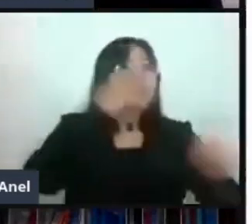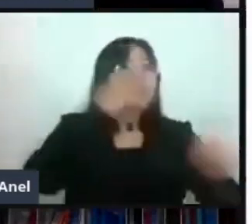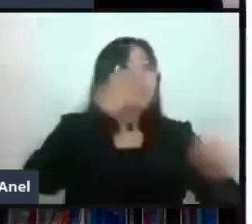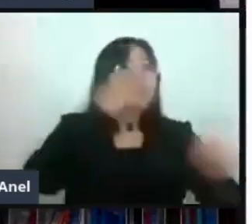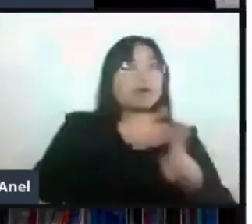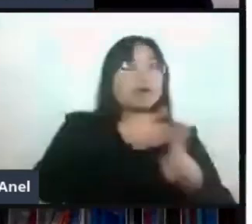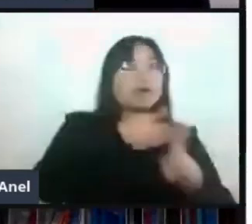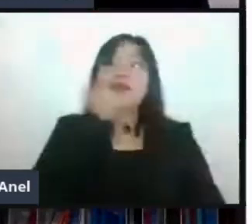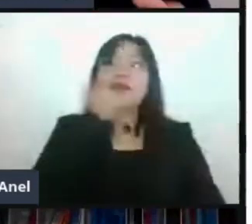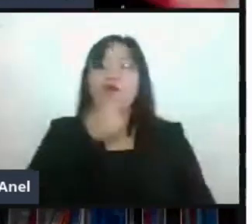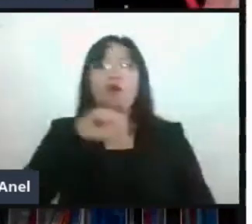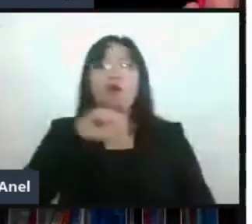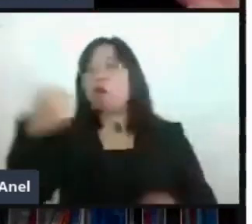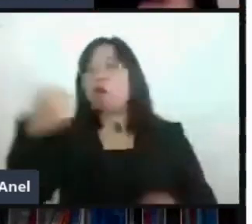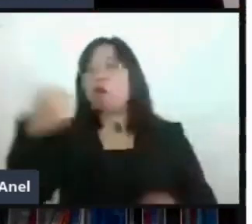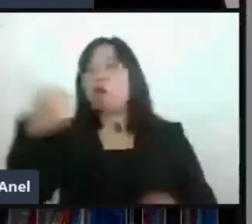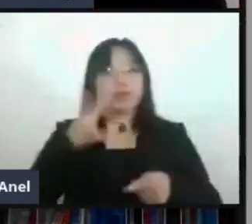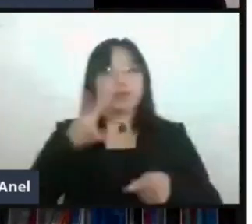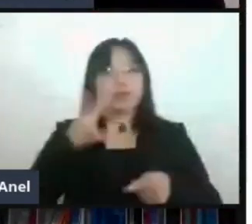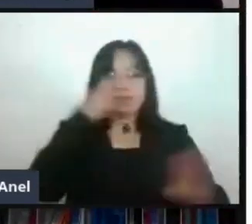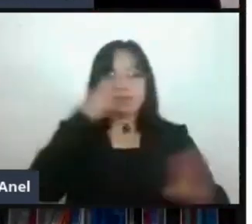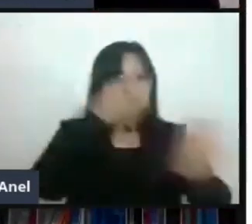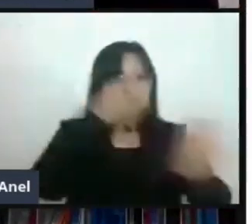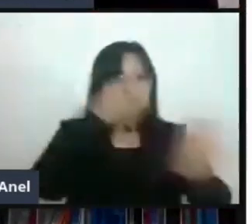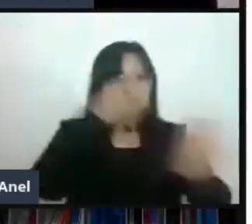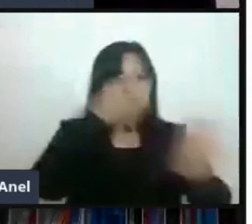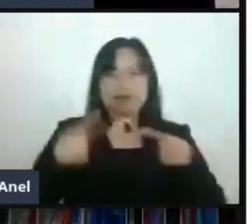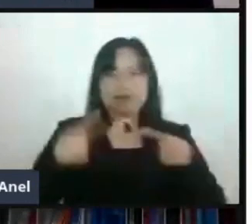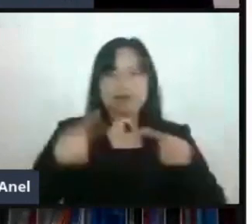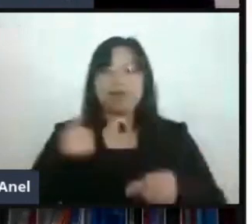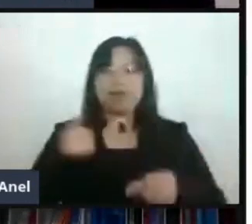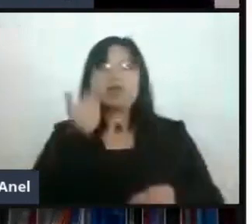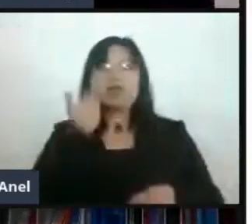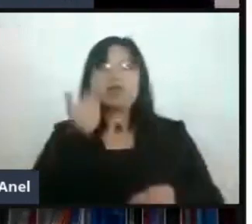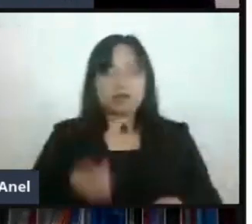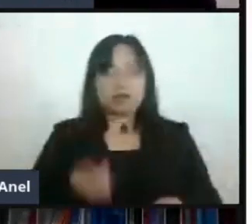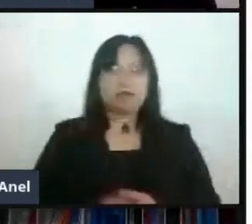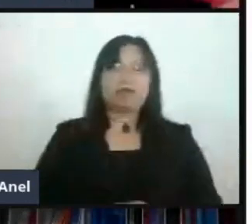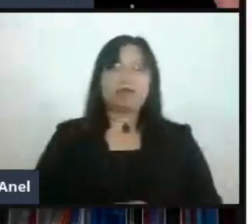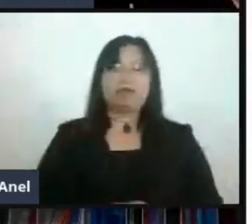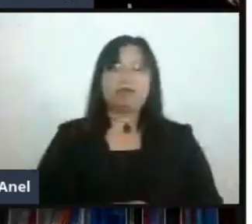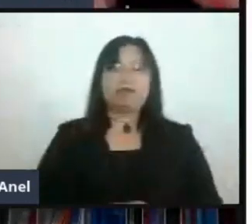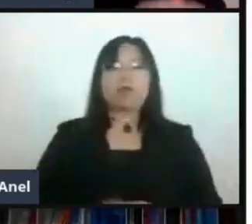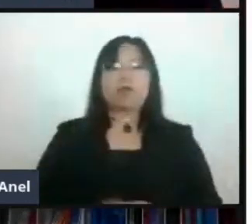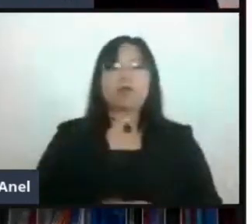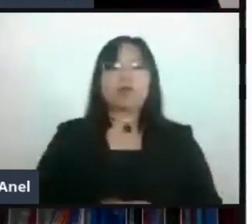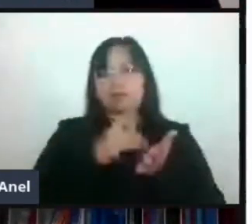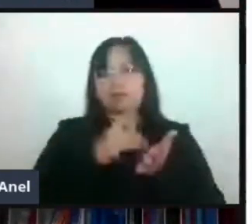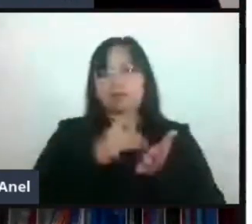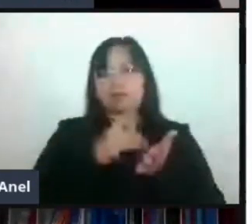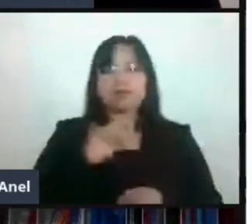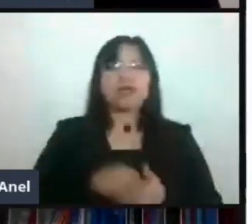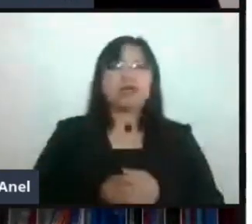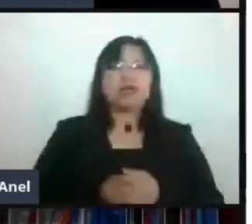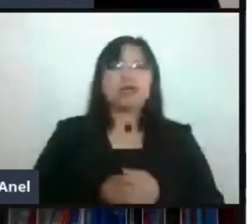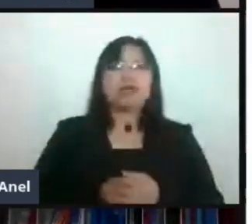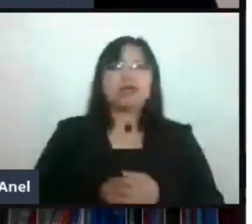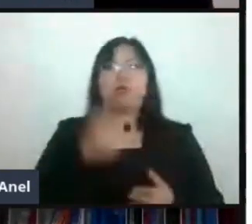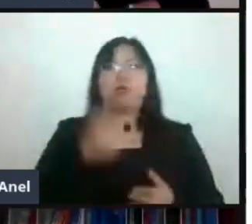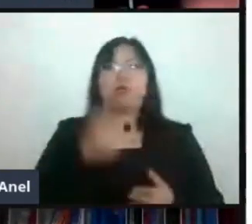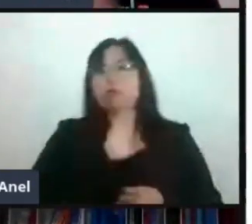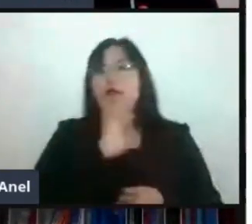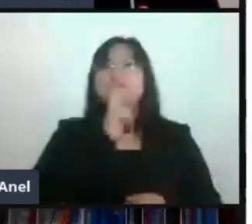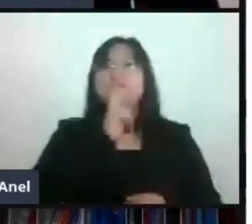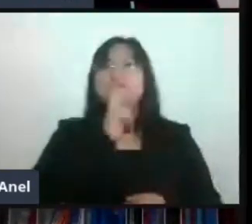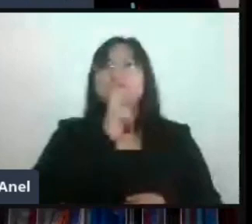hombre, pues muchísimas gracias. Y para cerrarla, hay una pregunta que es el resultado de un cuestionario, ¿no? Ya cuando se contesta, ¿se